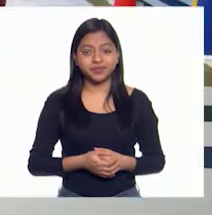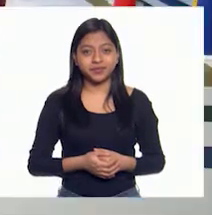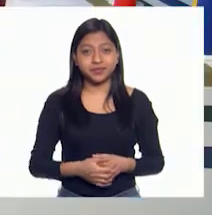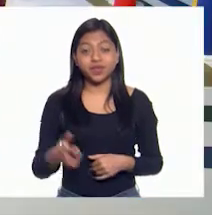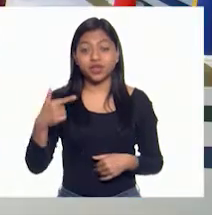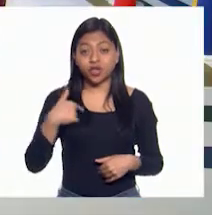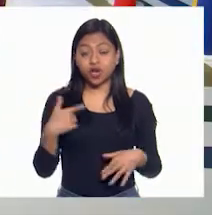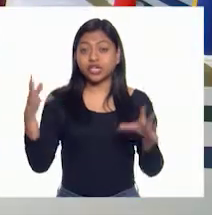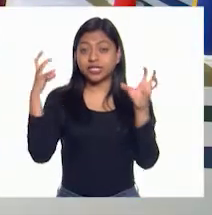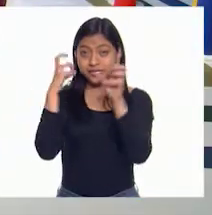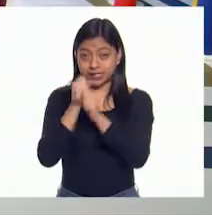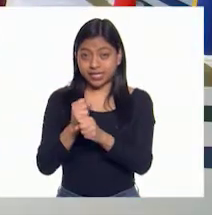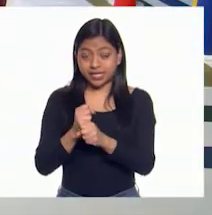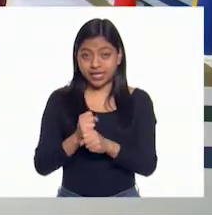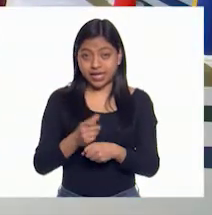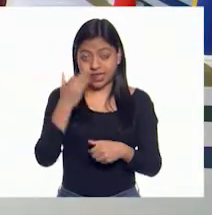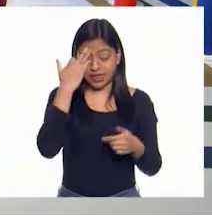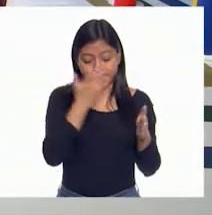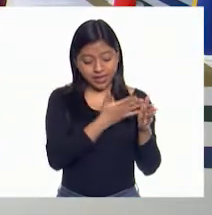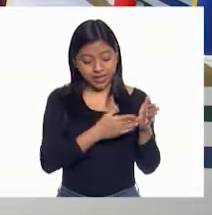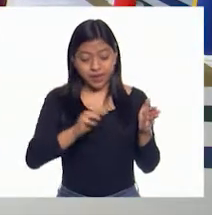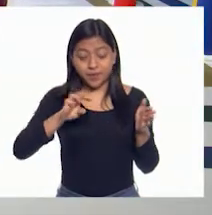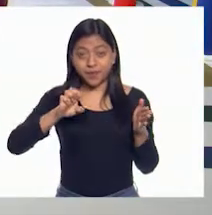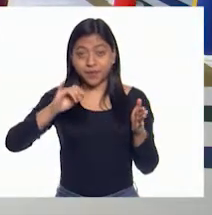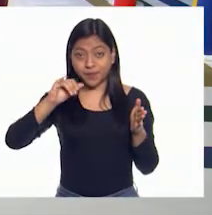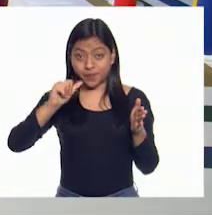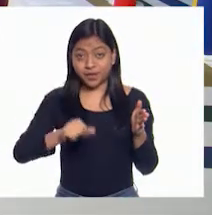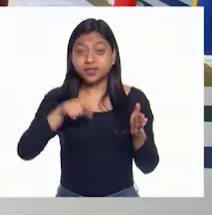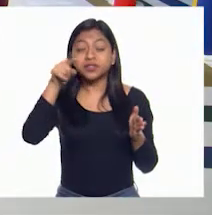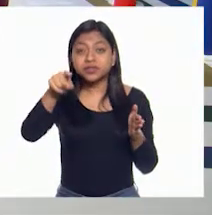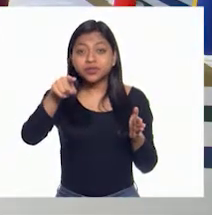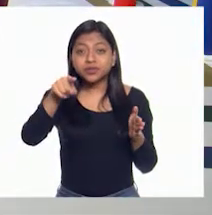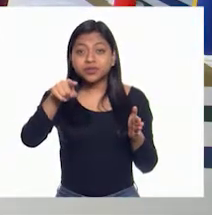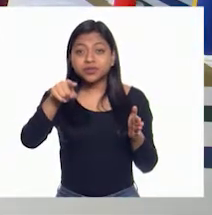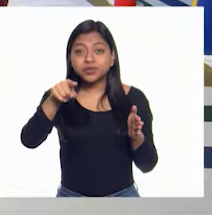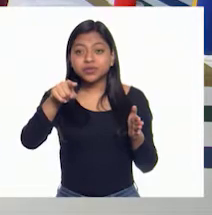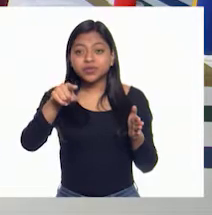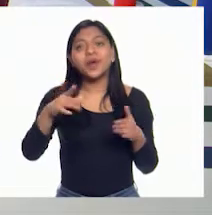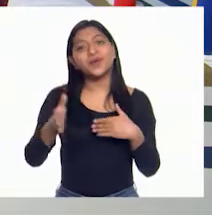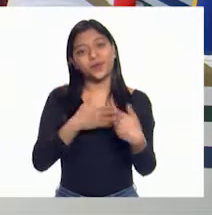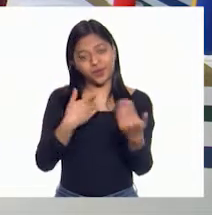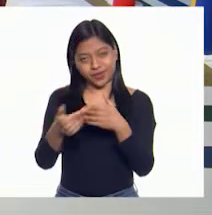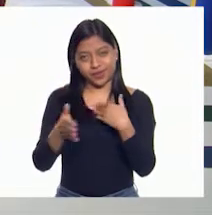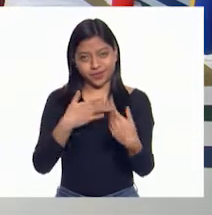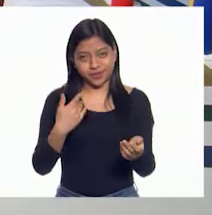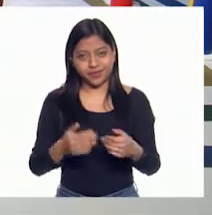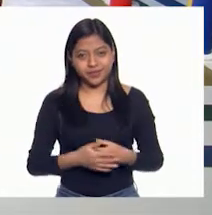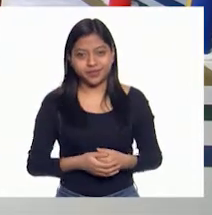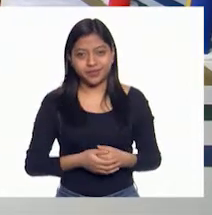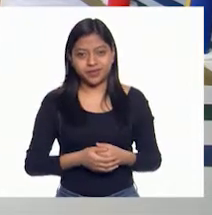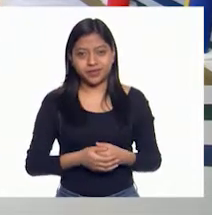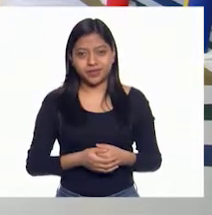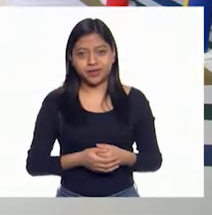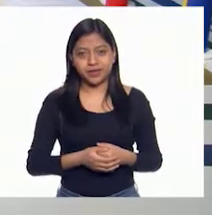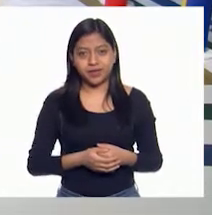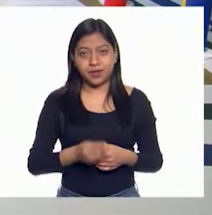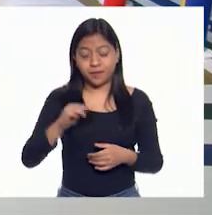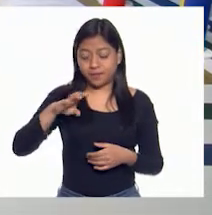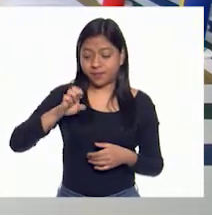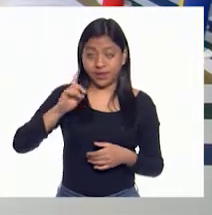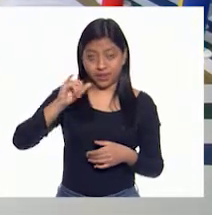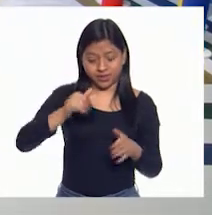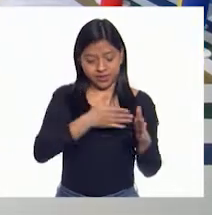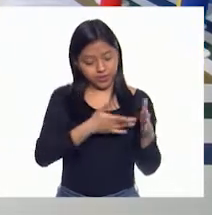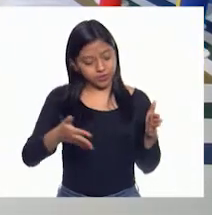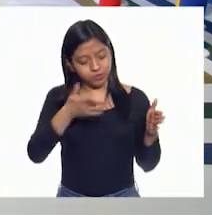Si yo digo Edad Media, ustedes dicen Edad Moderna. Edad Media, Edad Media, Edad